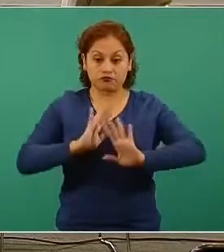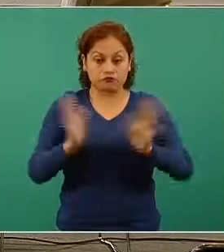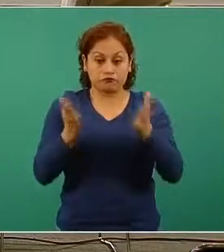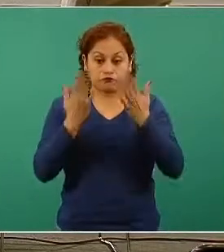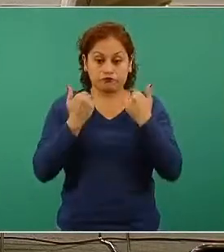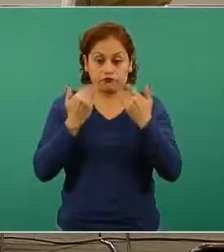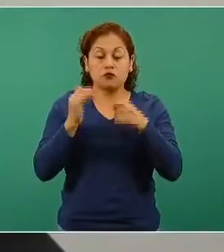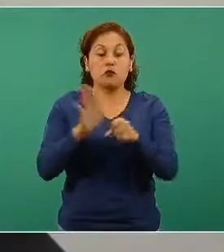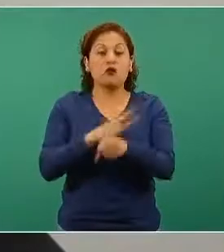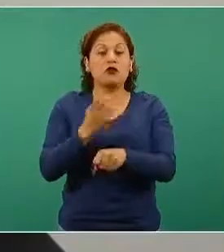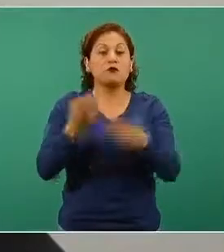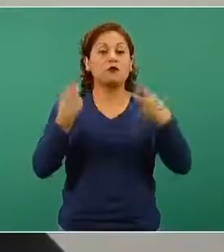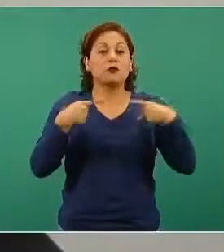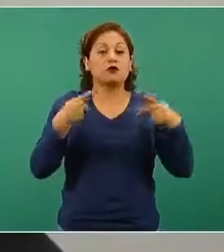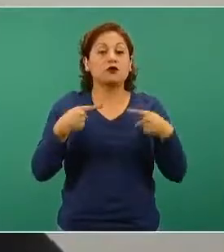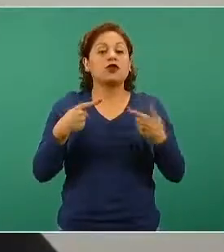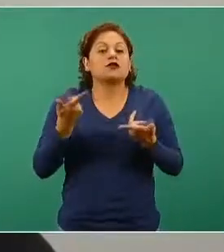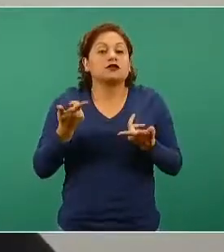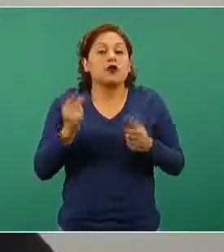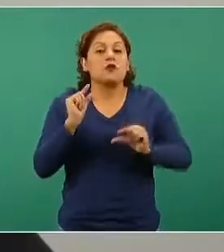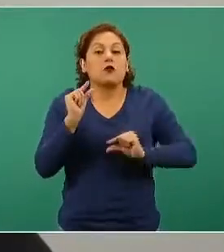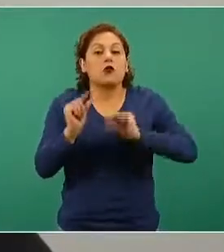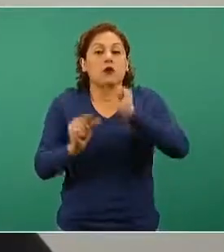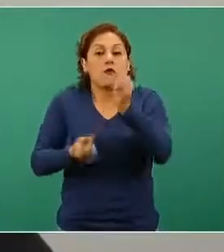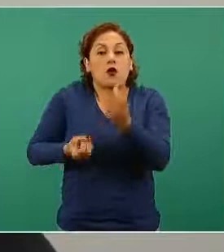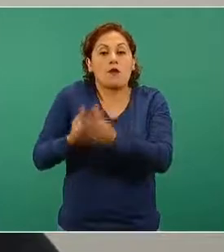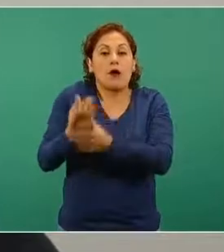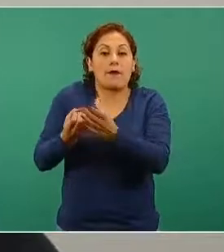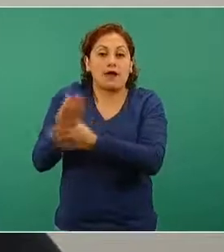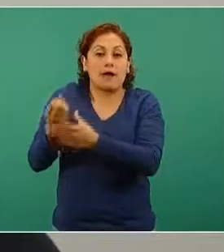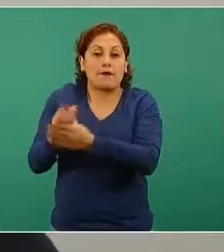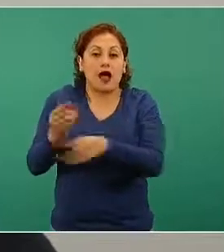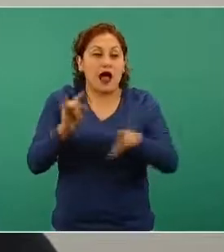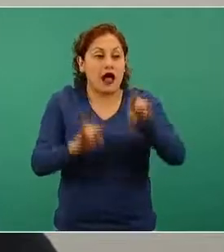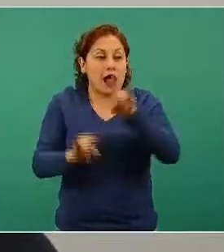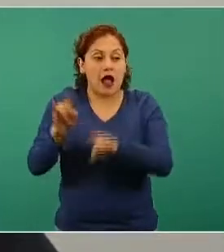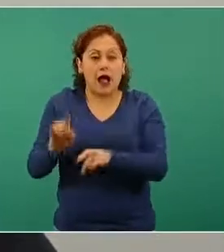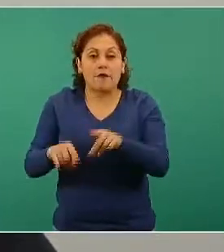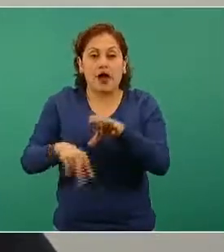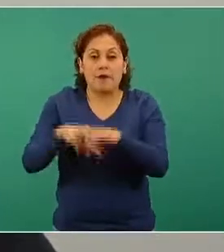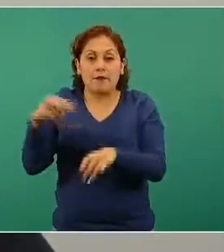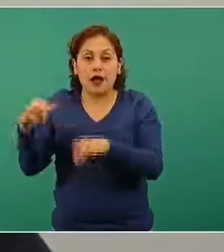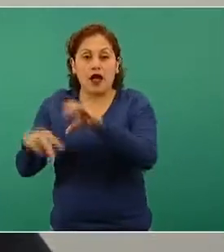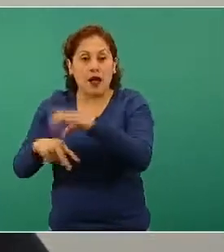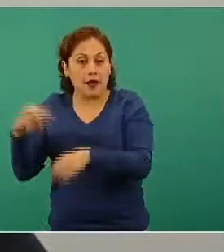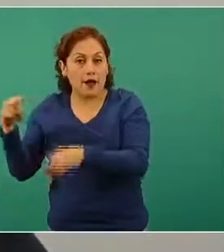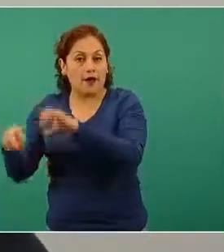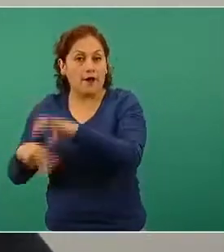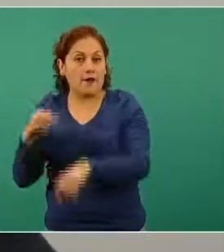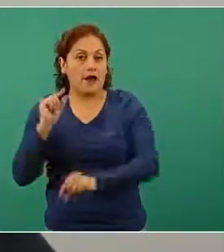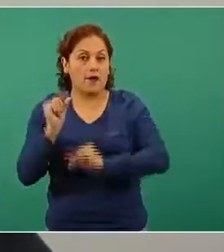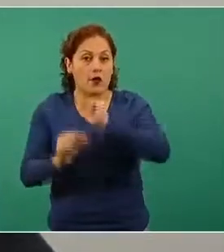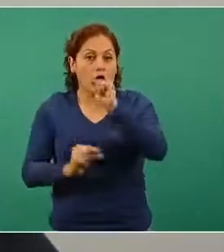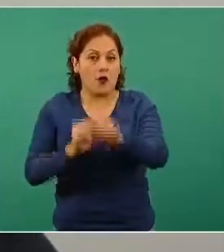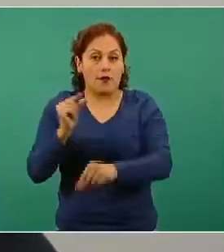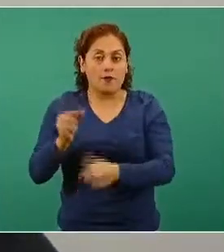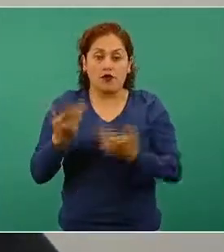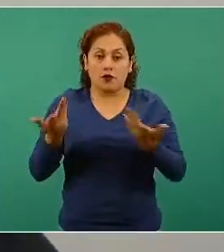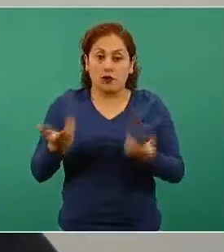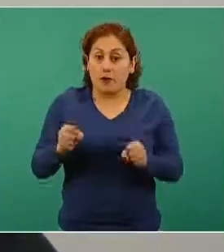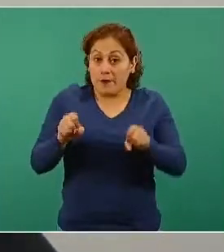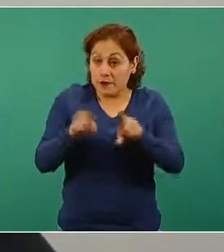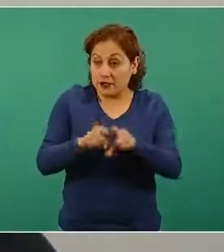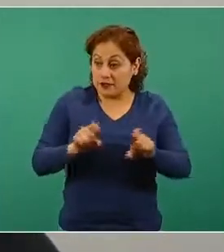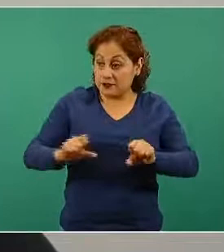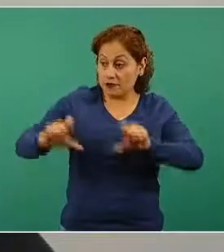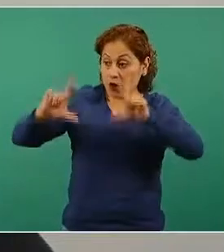es lo que hemos visto precisamente en estas últimas semanas, es decir, una curva o una carga de hospitalización, en este caso es congruente y va